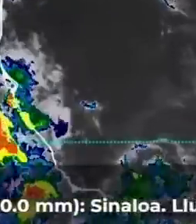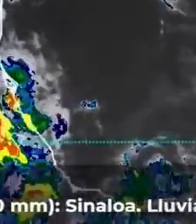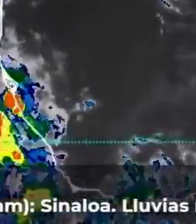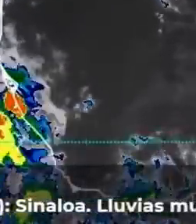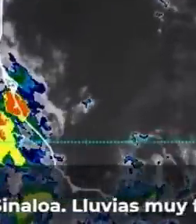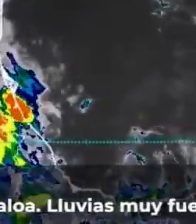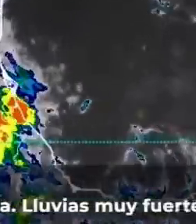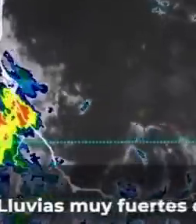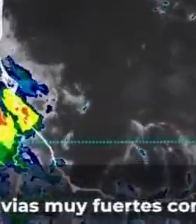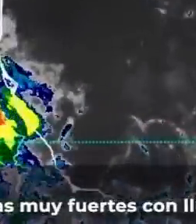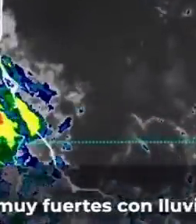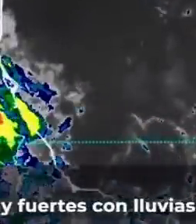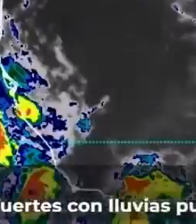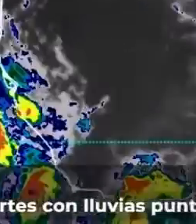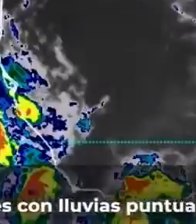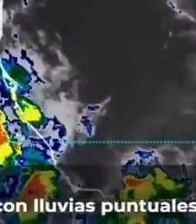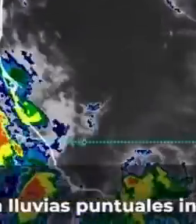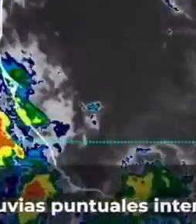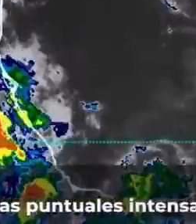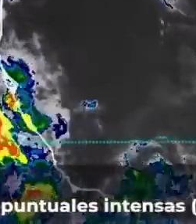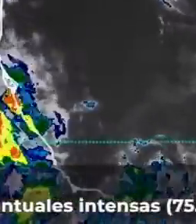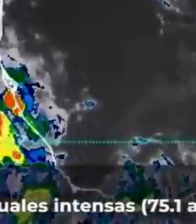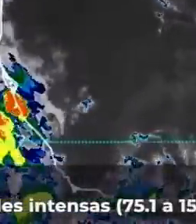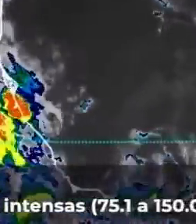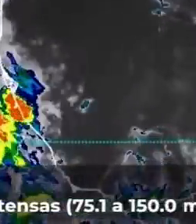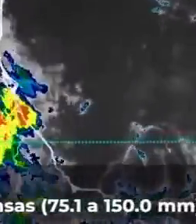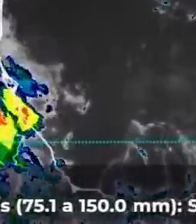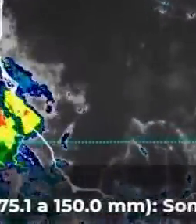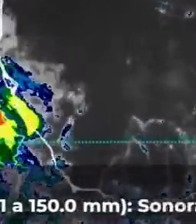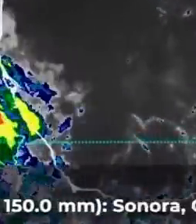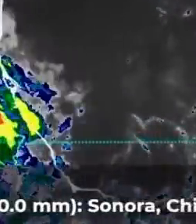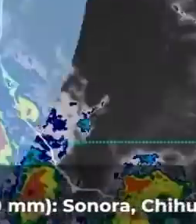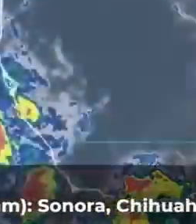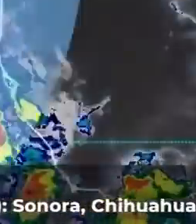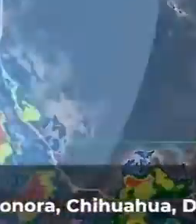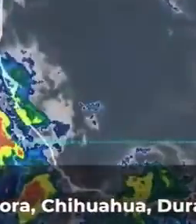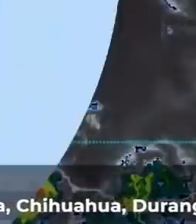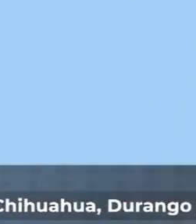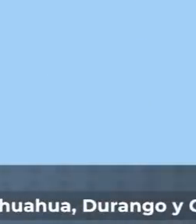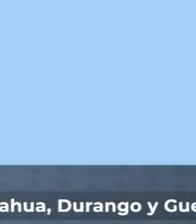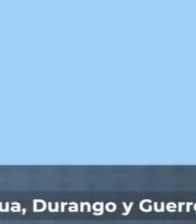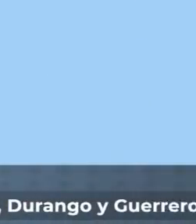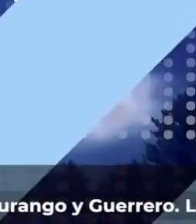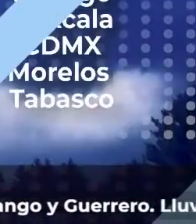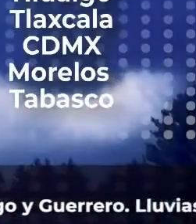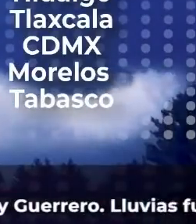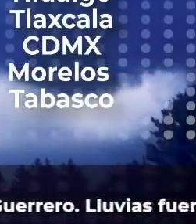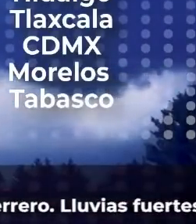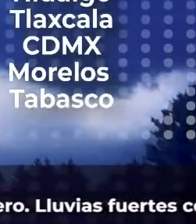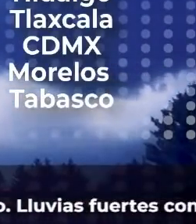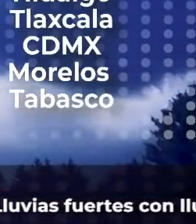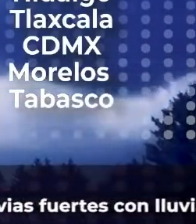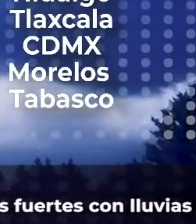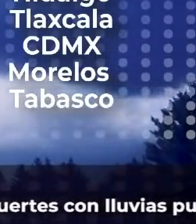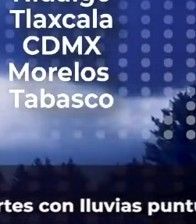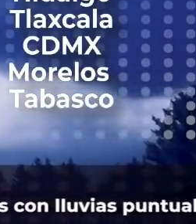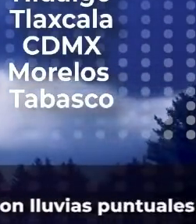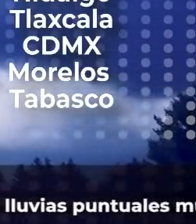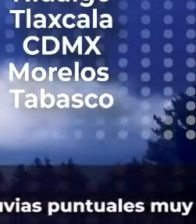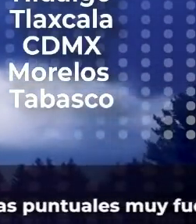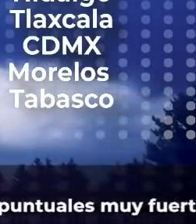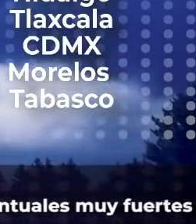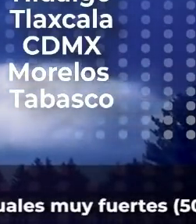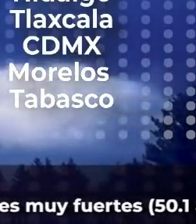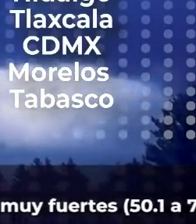los remanentes de Nora mantendrán condiciones para lluvias muy fuertes e intensas y vientos fuertes sobre el noroeste de